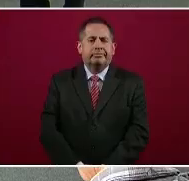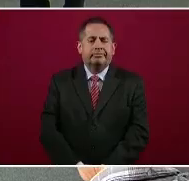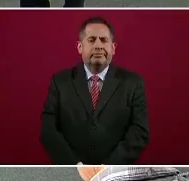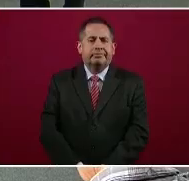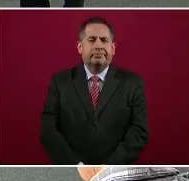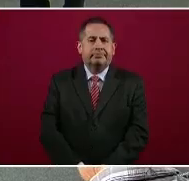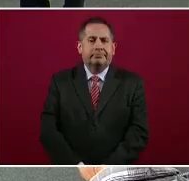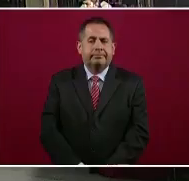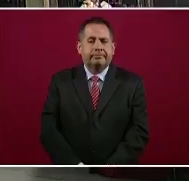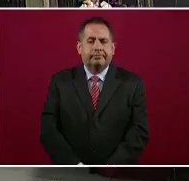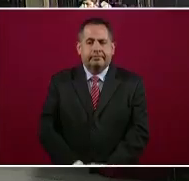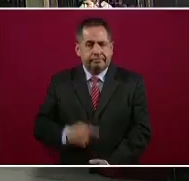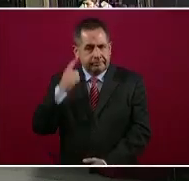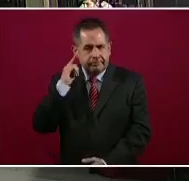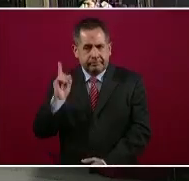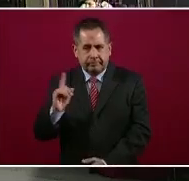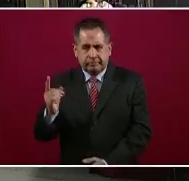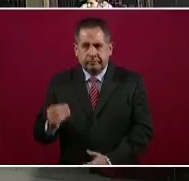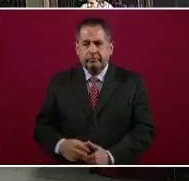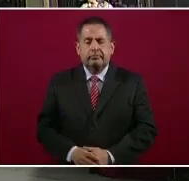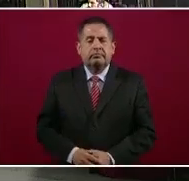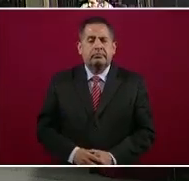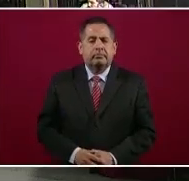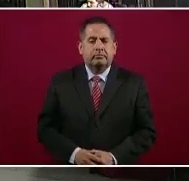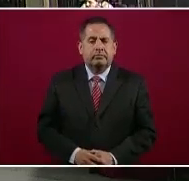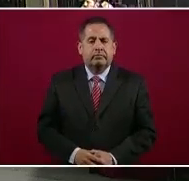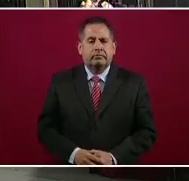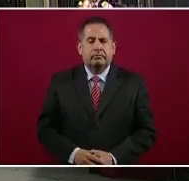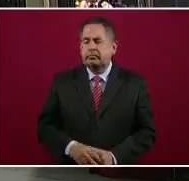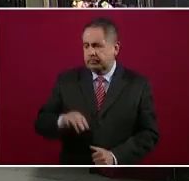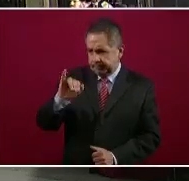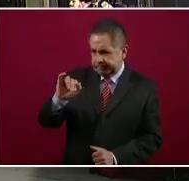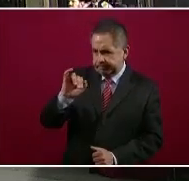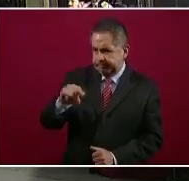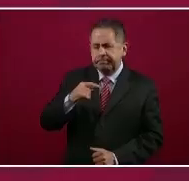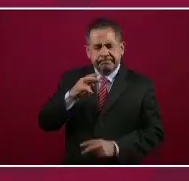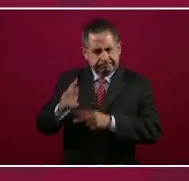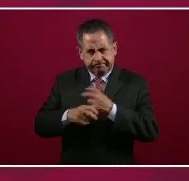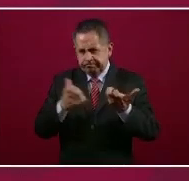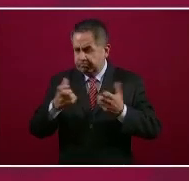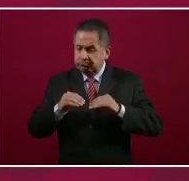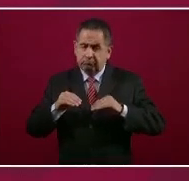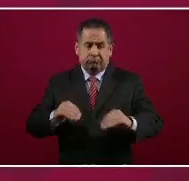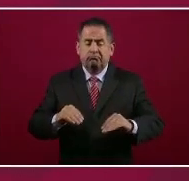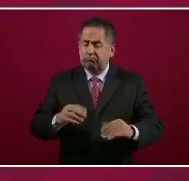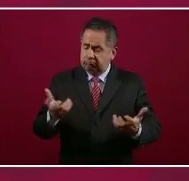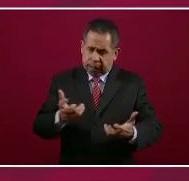de recalcar muy bien y se va a actuar